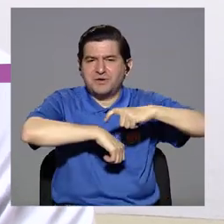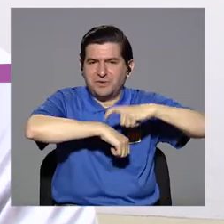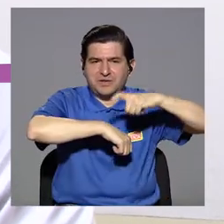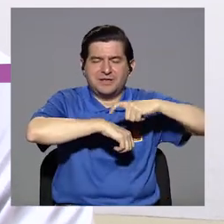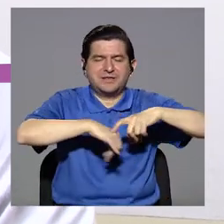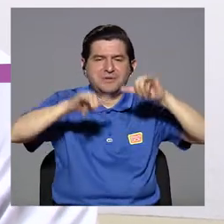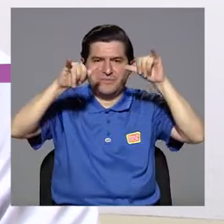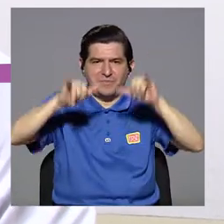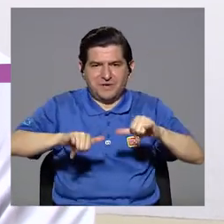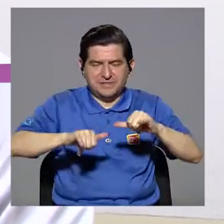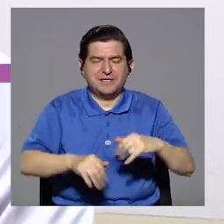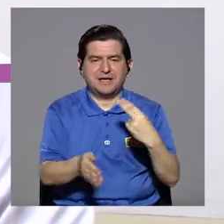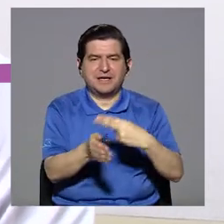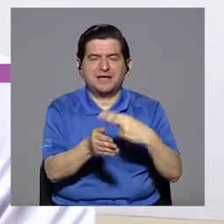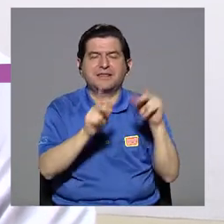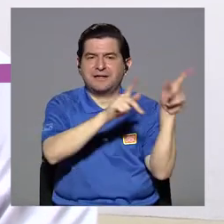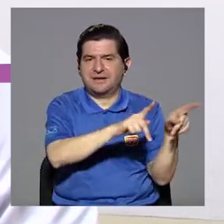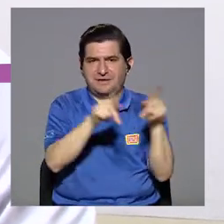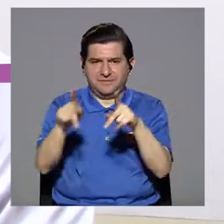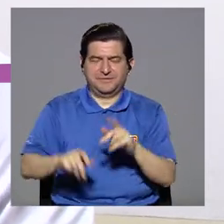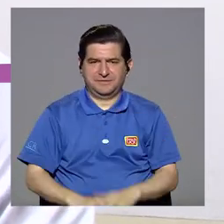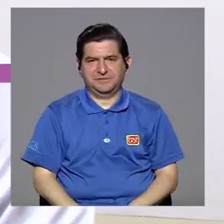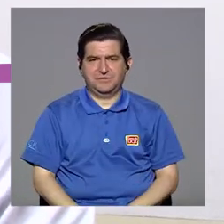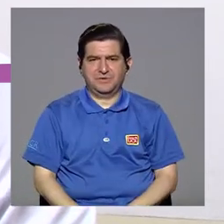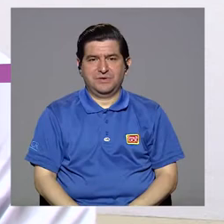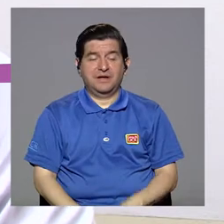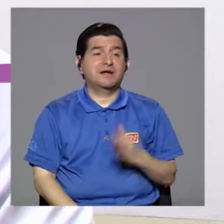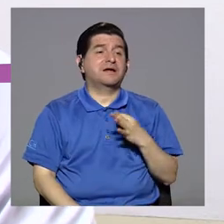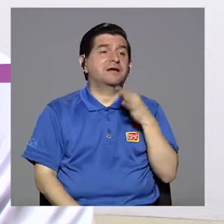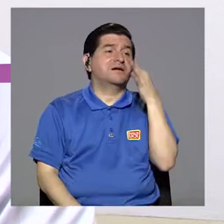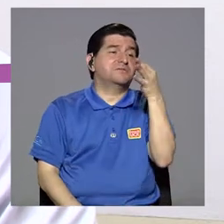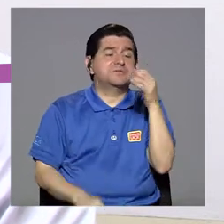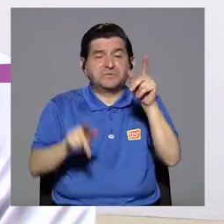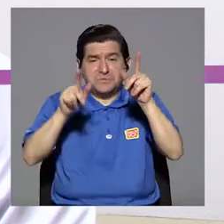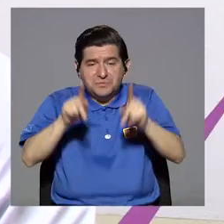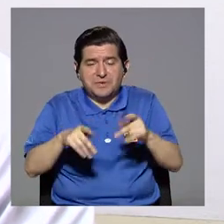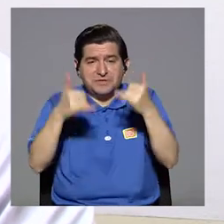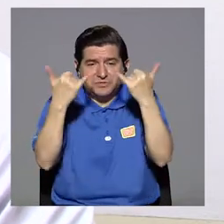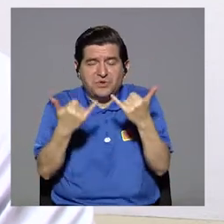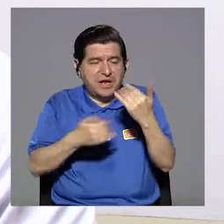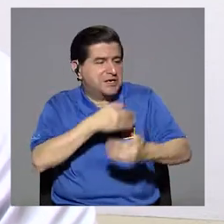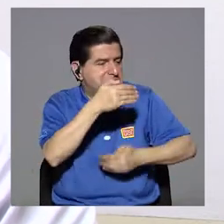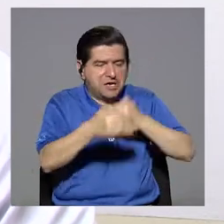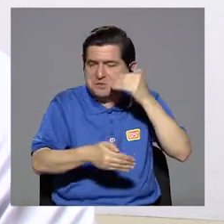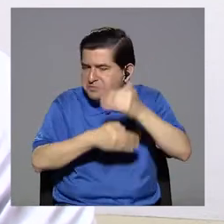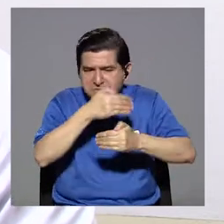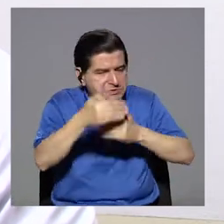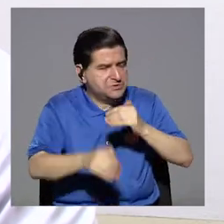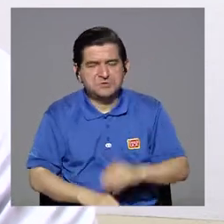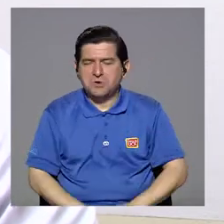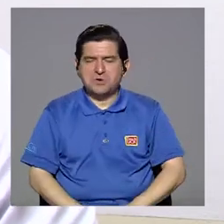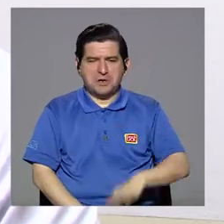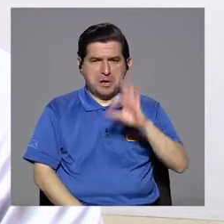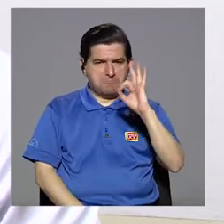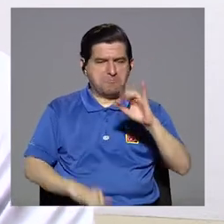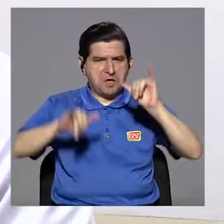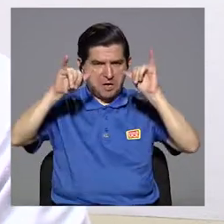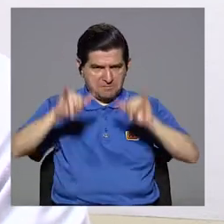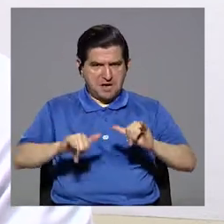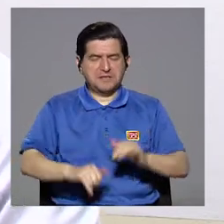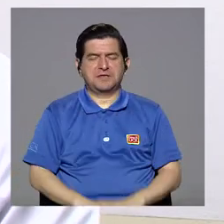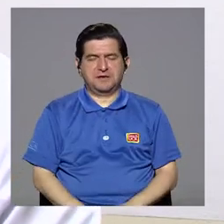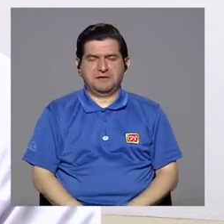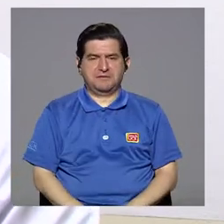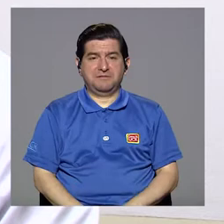estancias hospitalarias de los pacientes de tal forma que eventualmente un paciente que ya está evolucionado que ya está estable